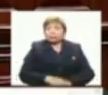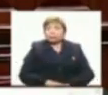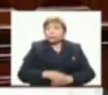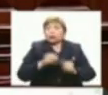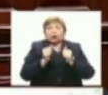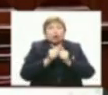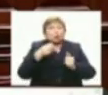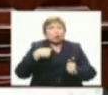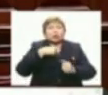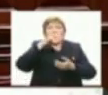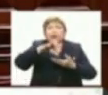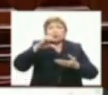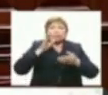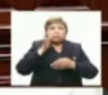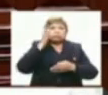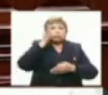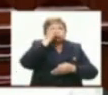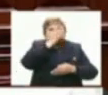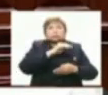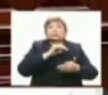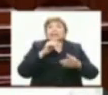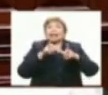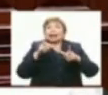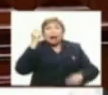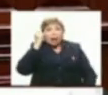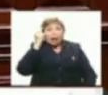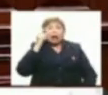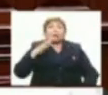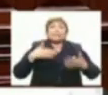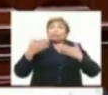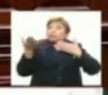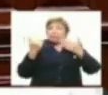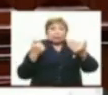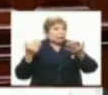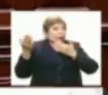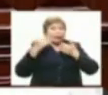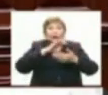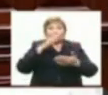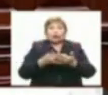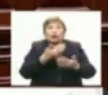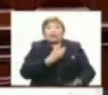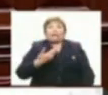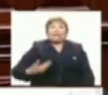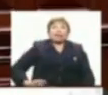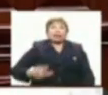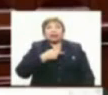y con nuestro pueblo movilizado. En tal sentido, convocaremos de inmediato a todos los gobernadores